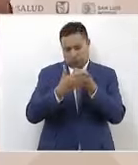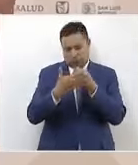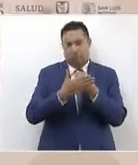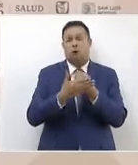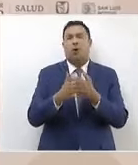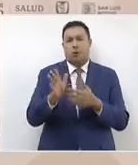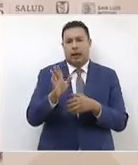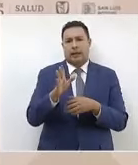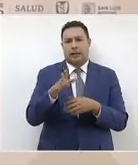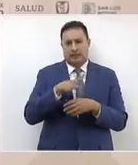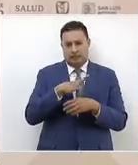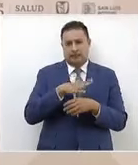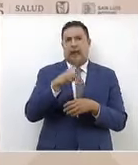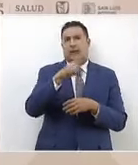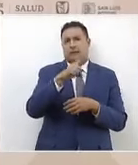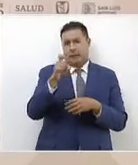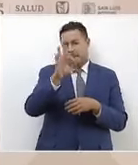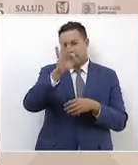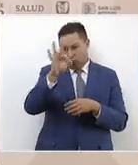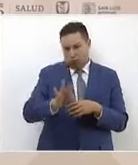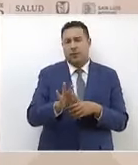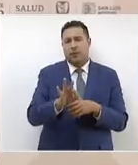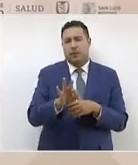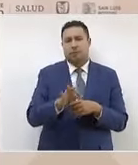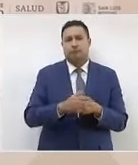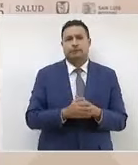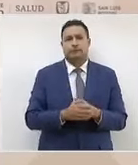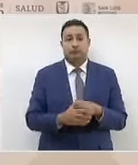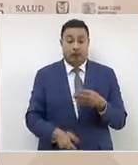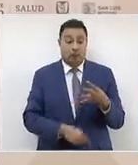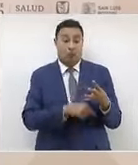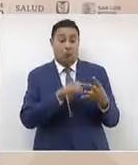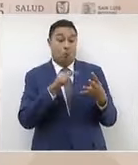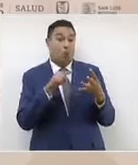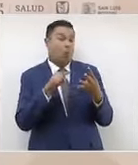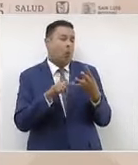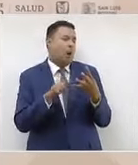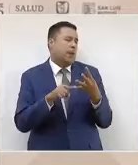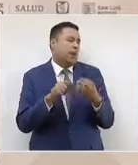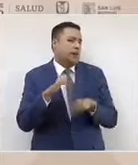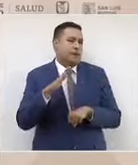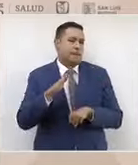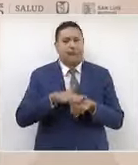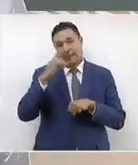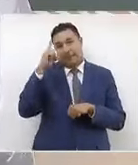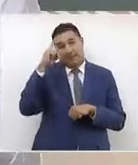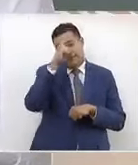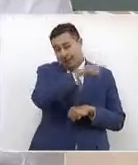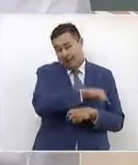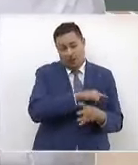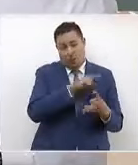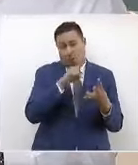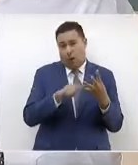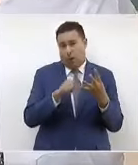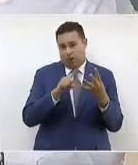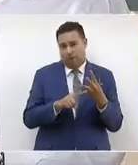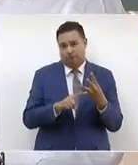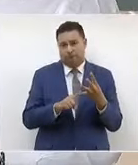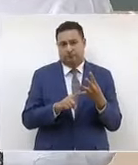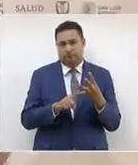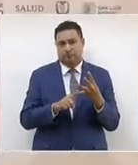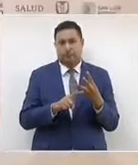lo vamos a resolver. El punto 4 es el más complicado de todos. Y